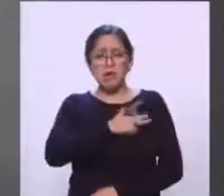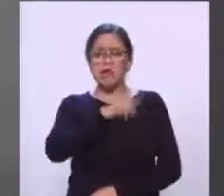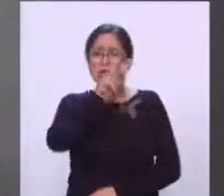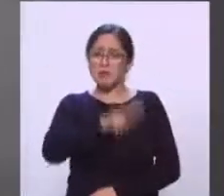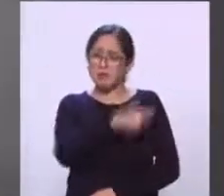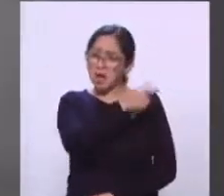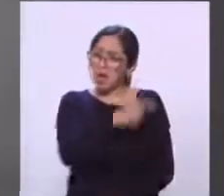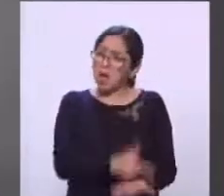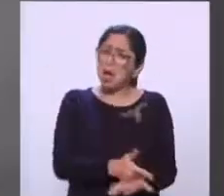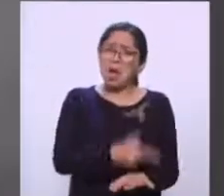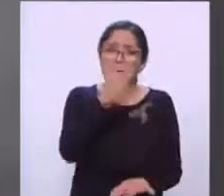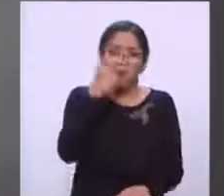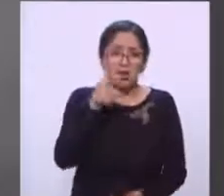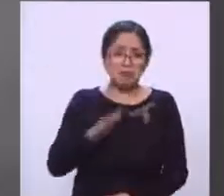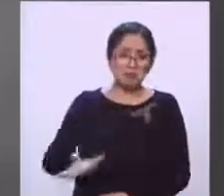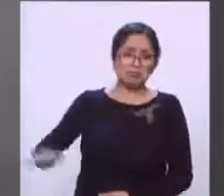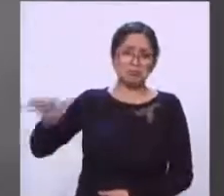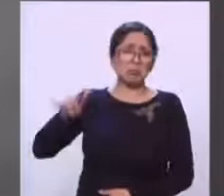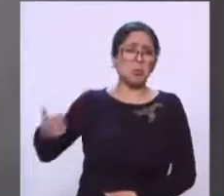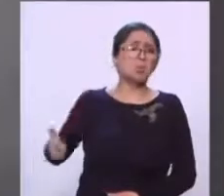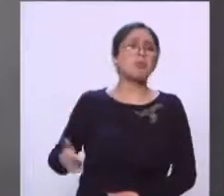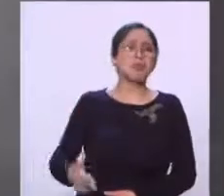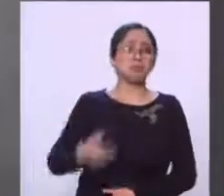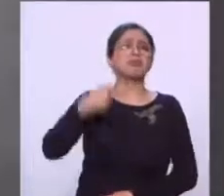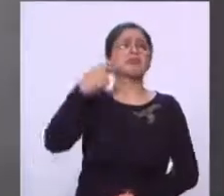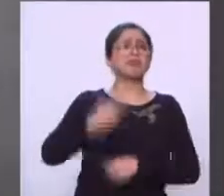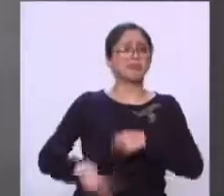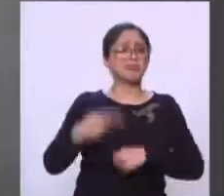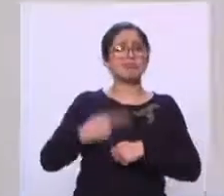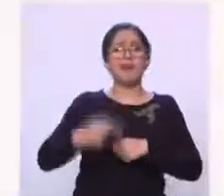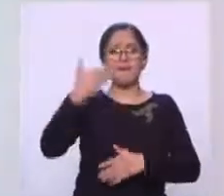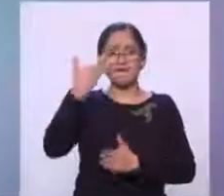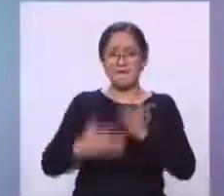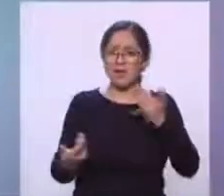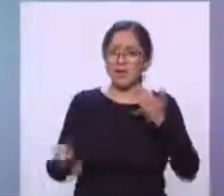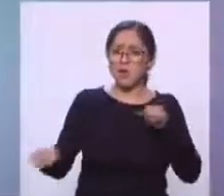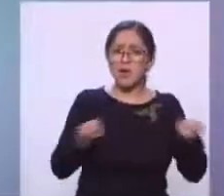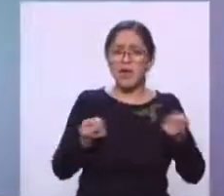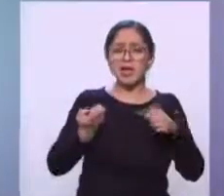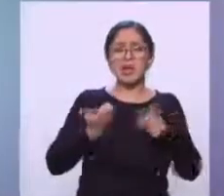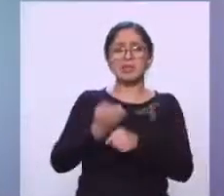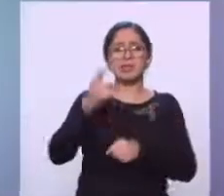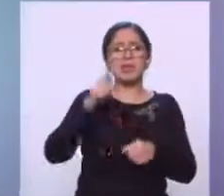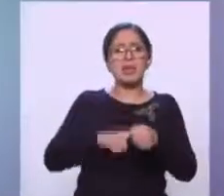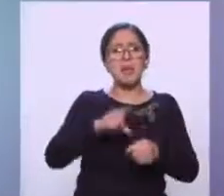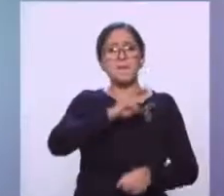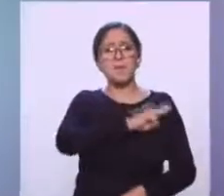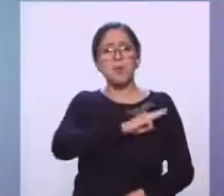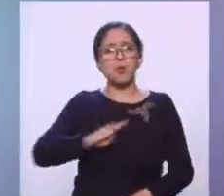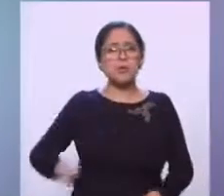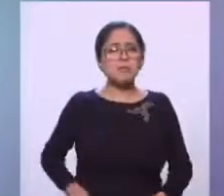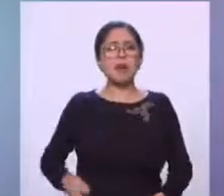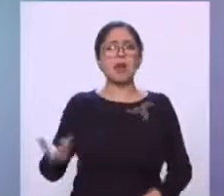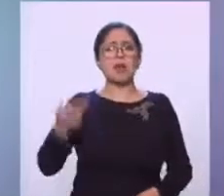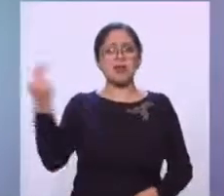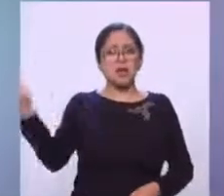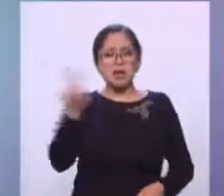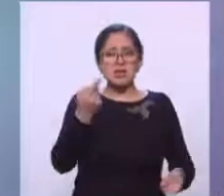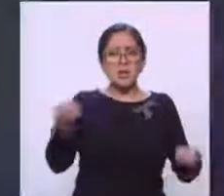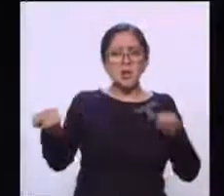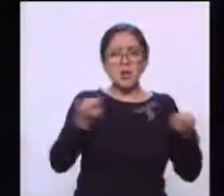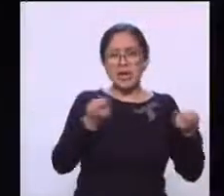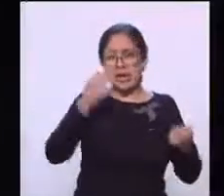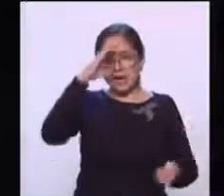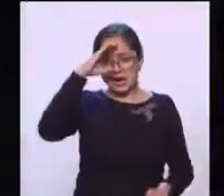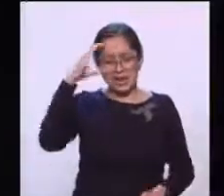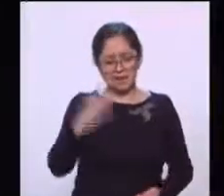pues grave lo que sucede en Guanajuato a pesar de los esfuerzos para coordinar a nivel federal, estatal y municipal el combate al crimen. ¿Qué sucede?